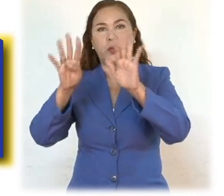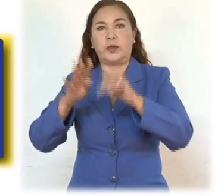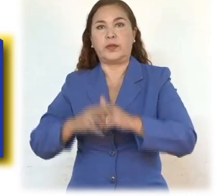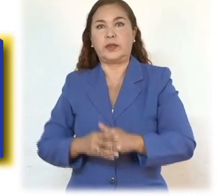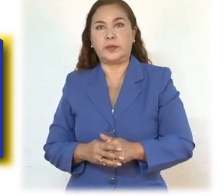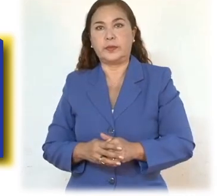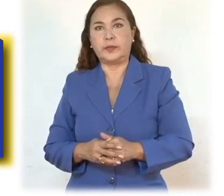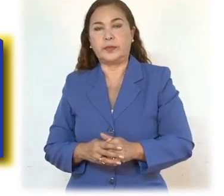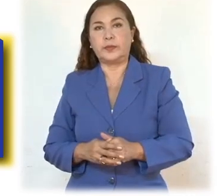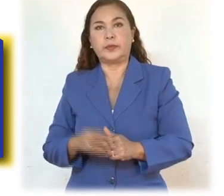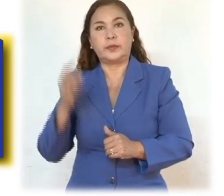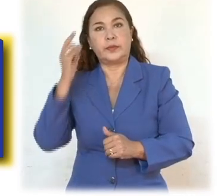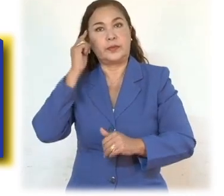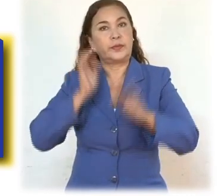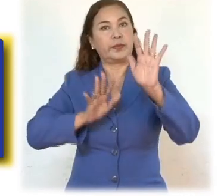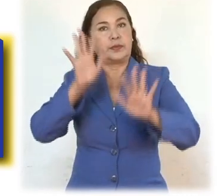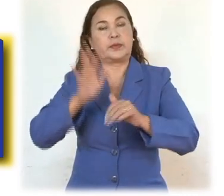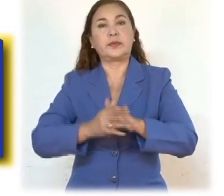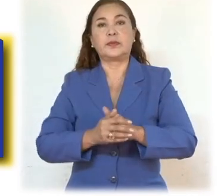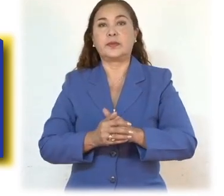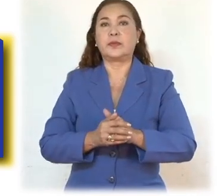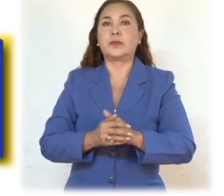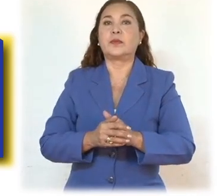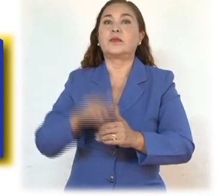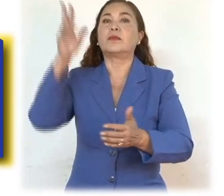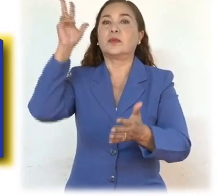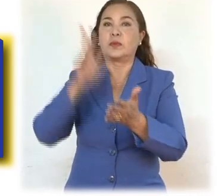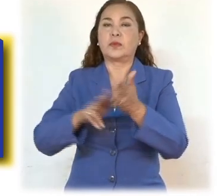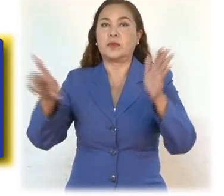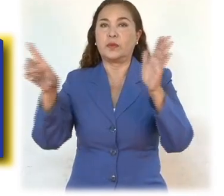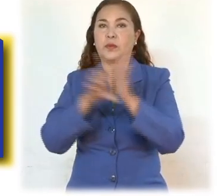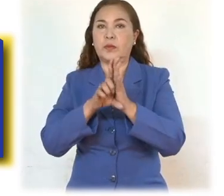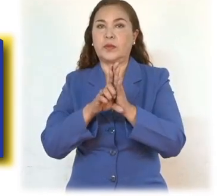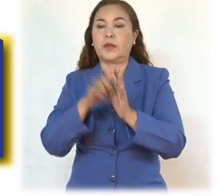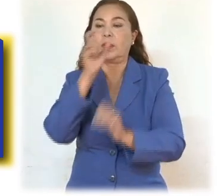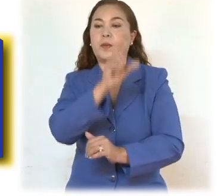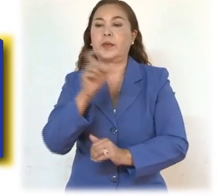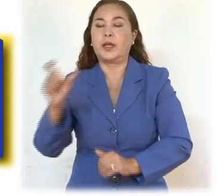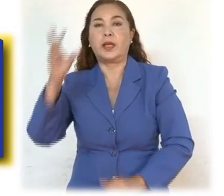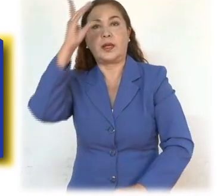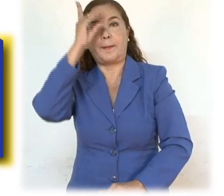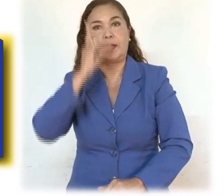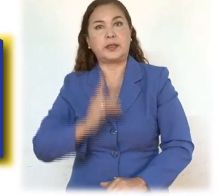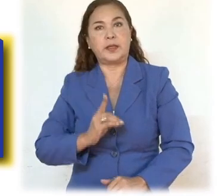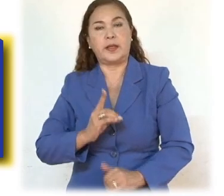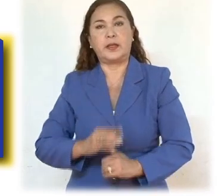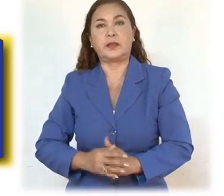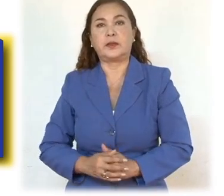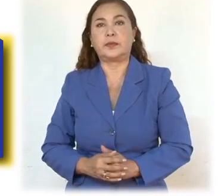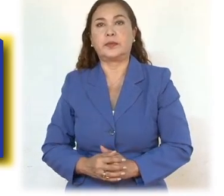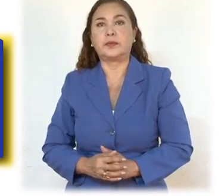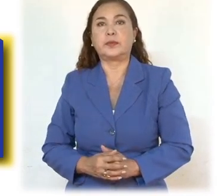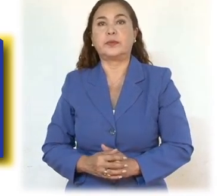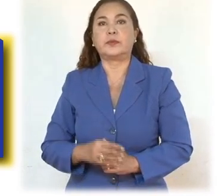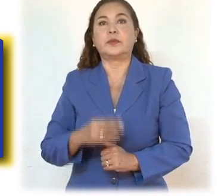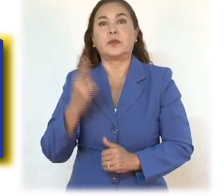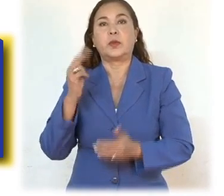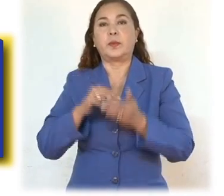1789 día 15 promulgación de la ley para personas con discapacidad